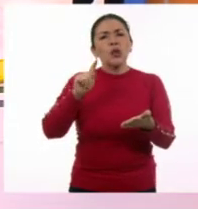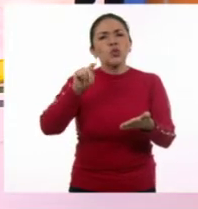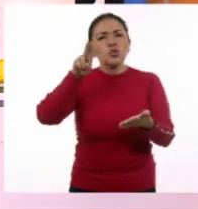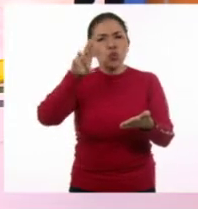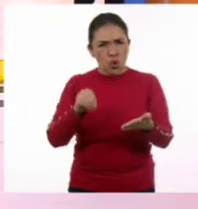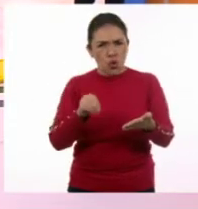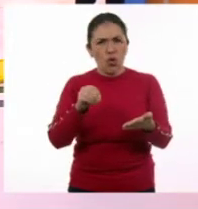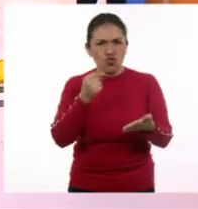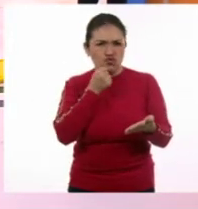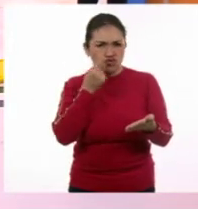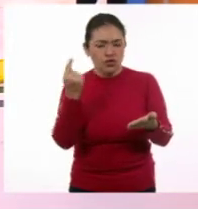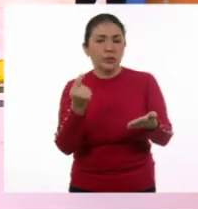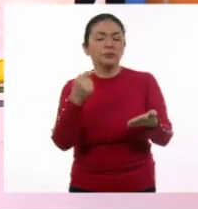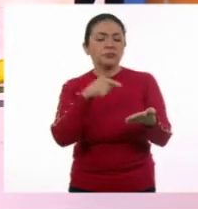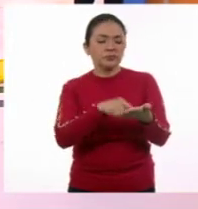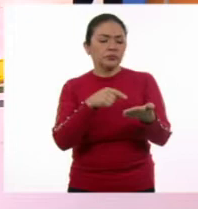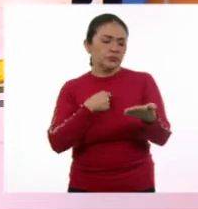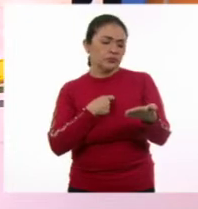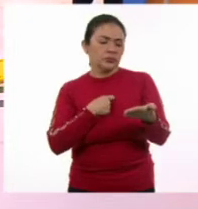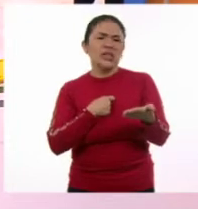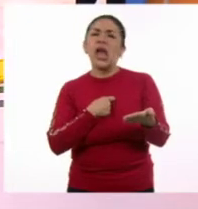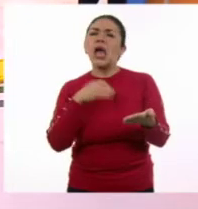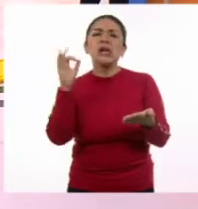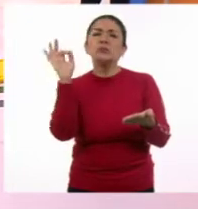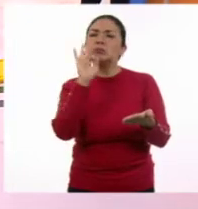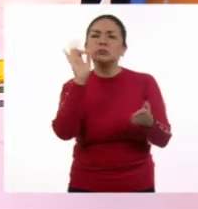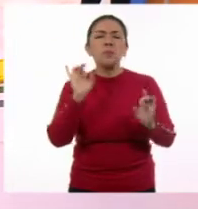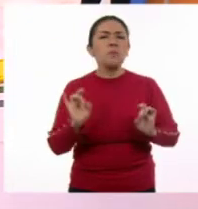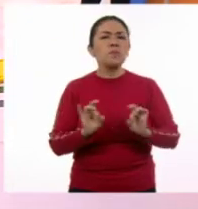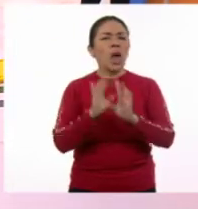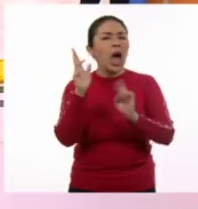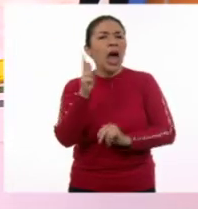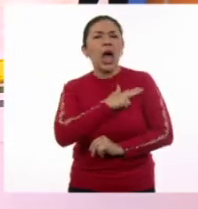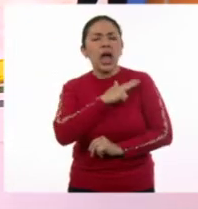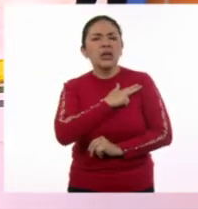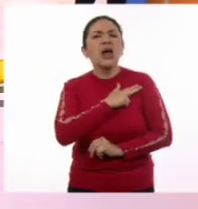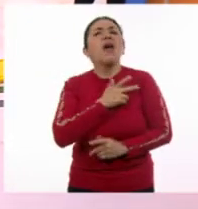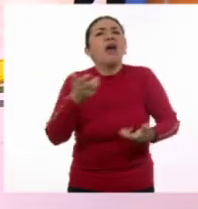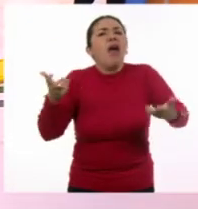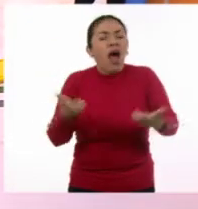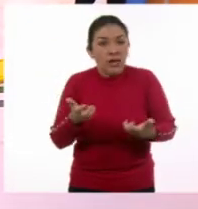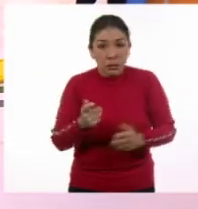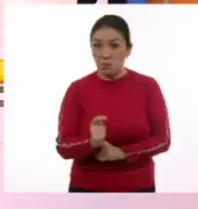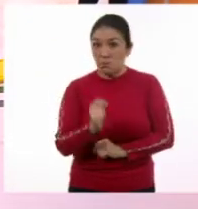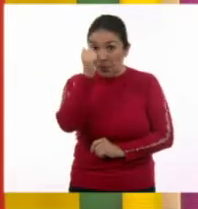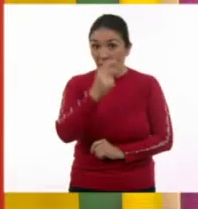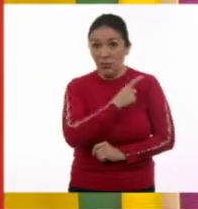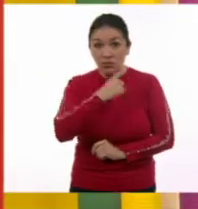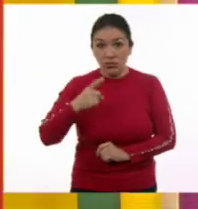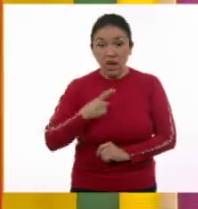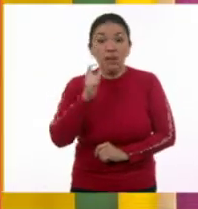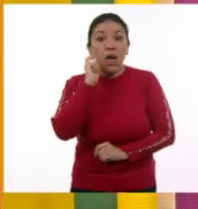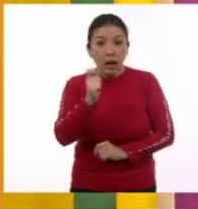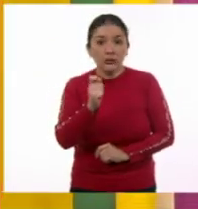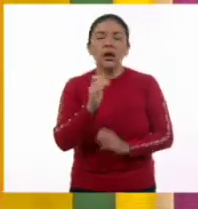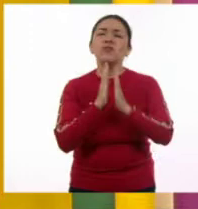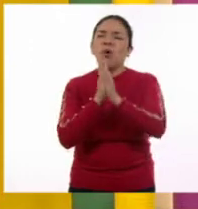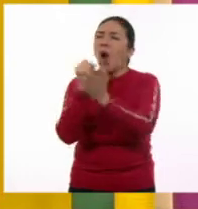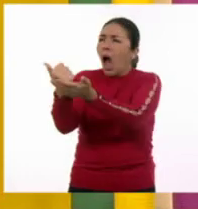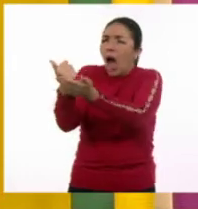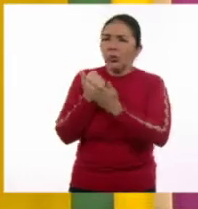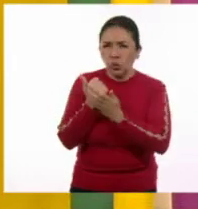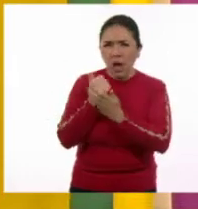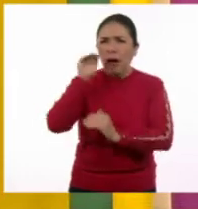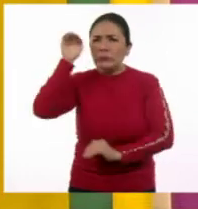encontré muy bien que podemos hacer en caso de lesiones ya vimos que lo primero que hay que hacer es pedir ayuda